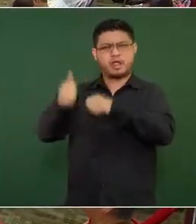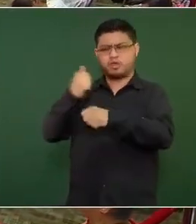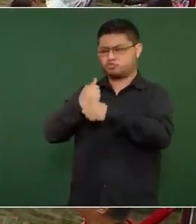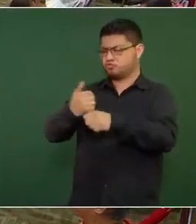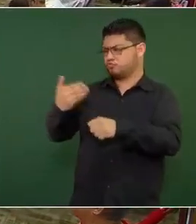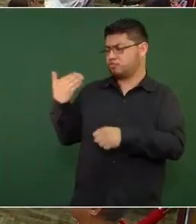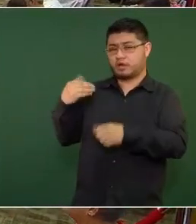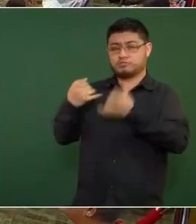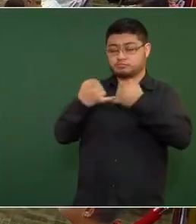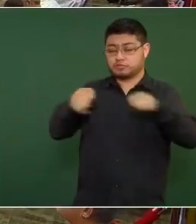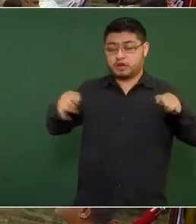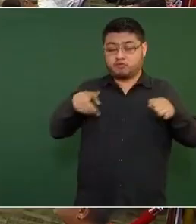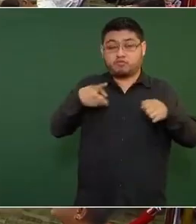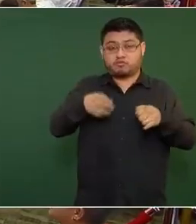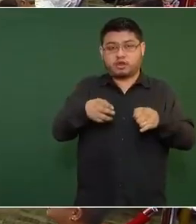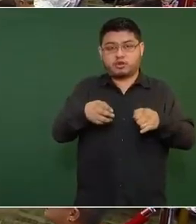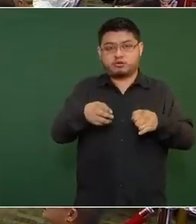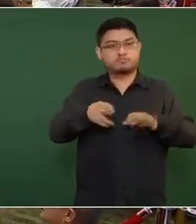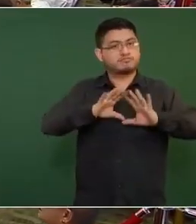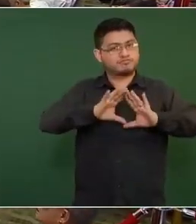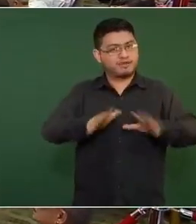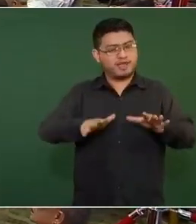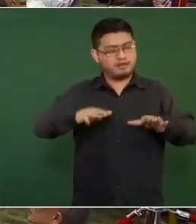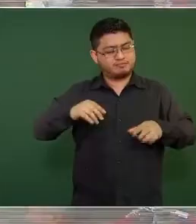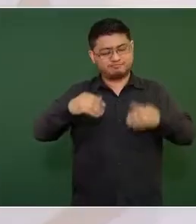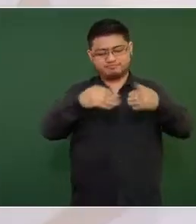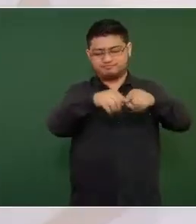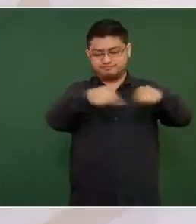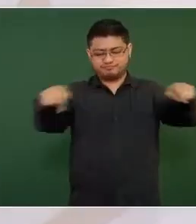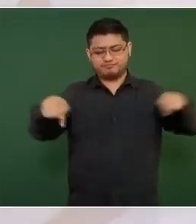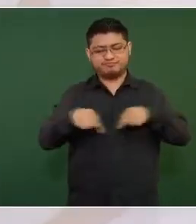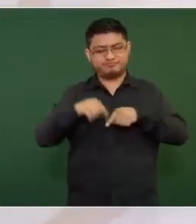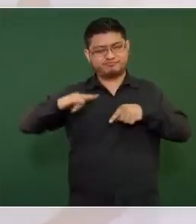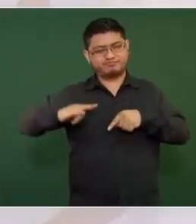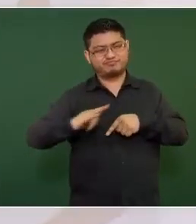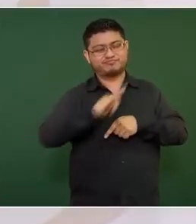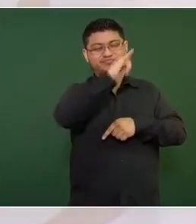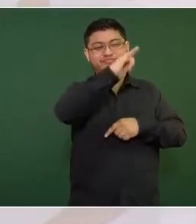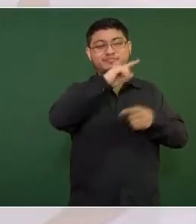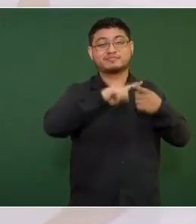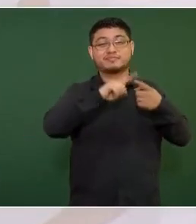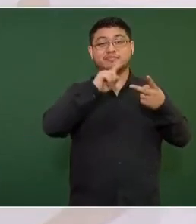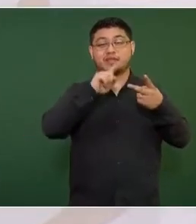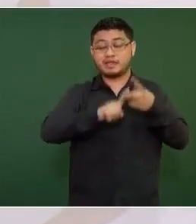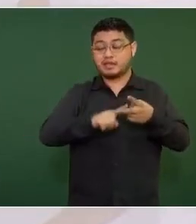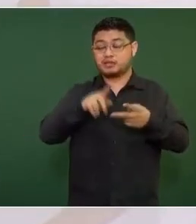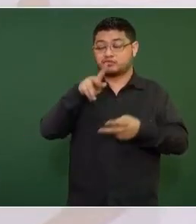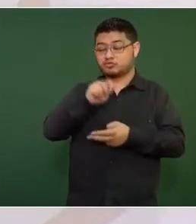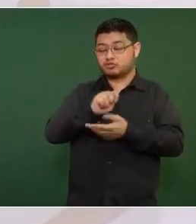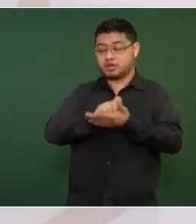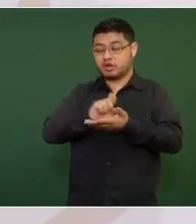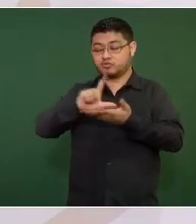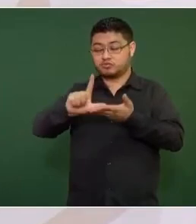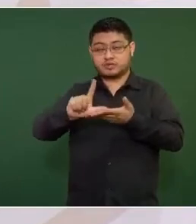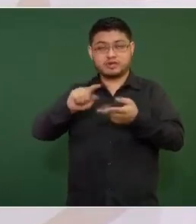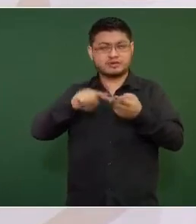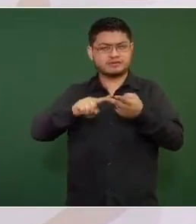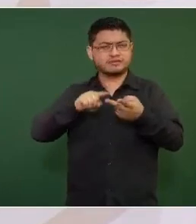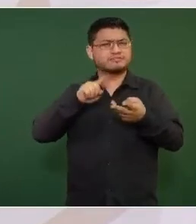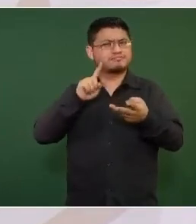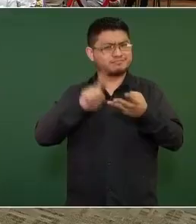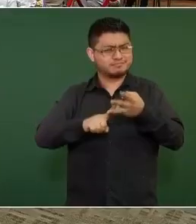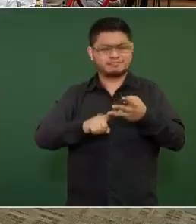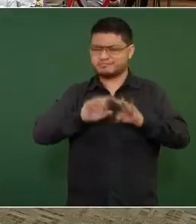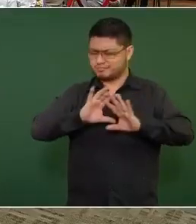Aeropuerto Felipe Ángeles. Rehabilitamos el de Chetumal, el de Tuxtla Gutiérrez. Se da